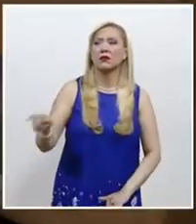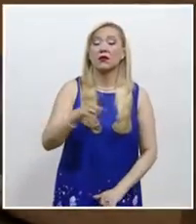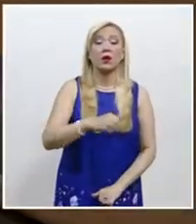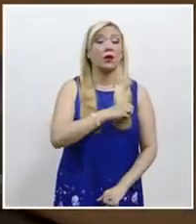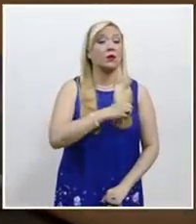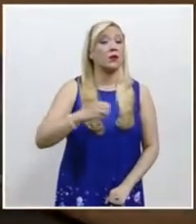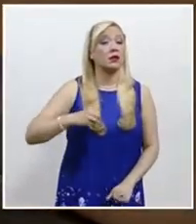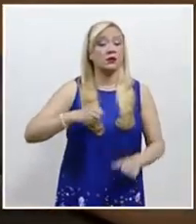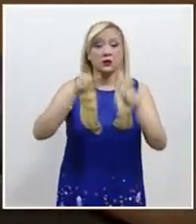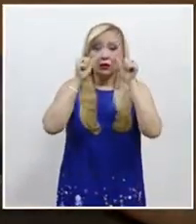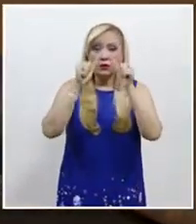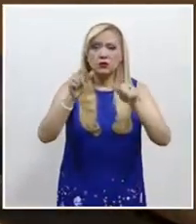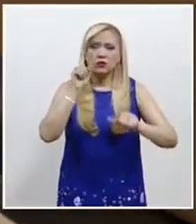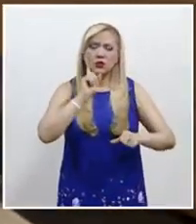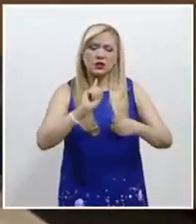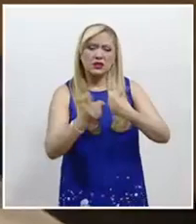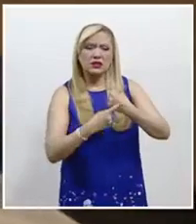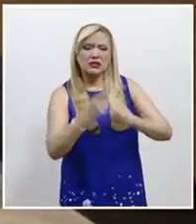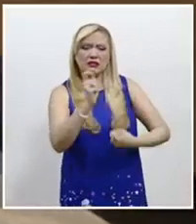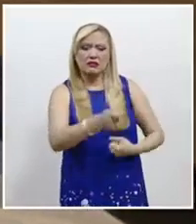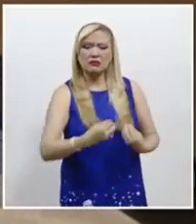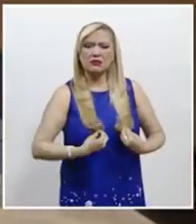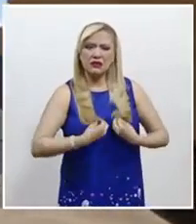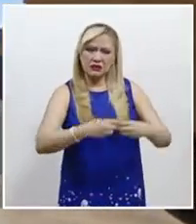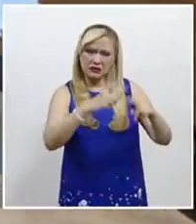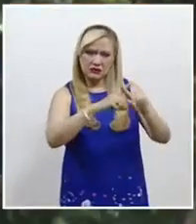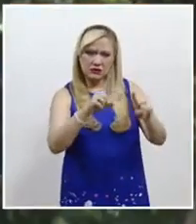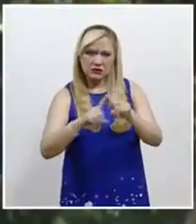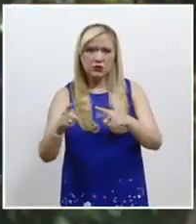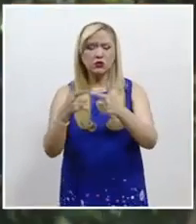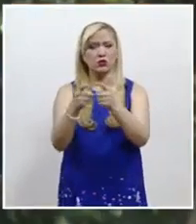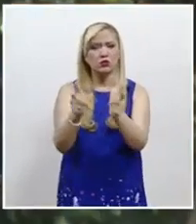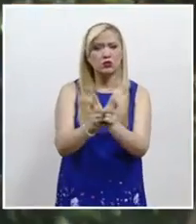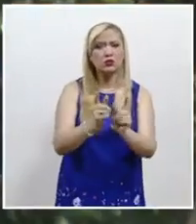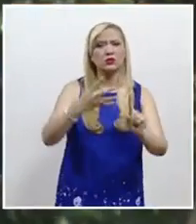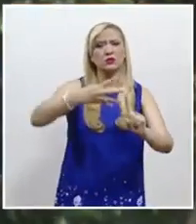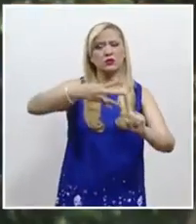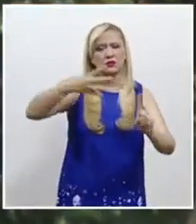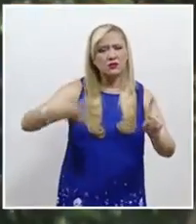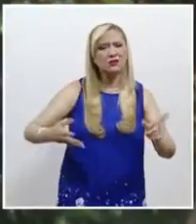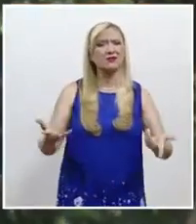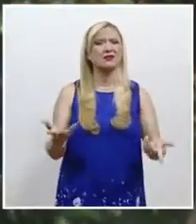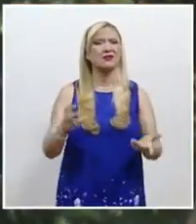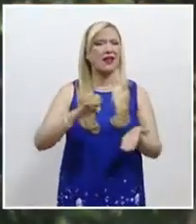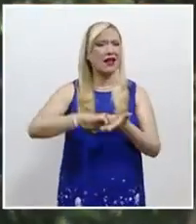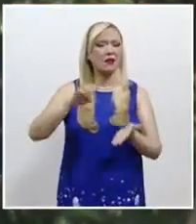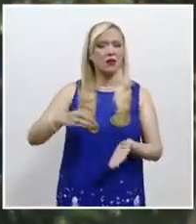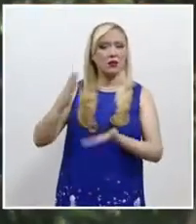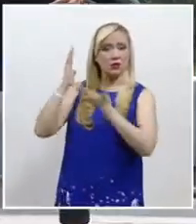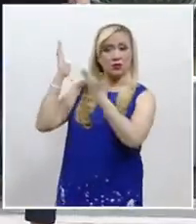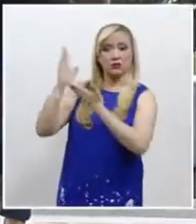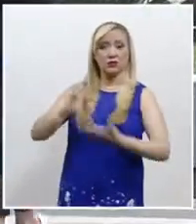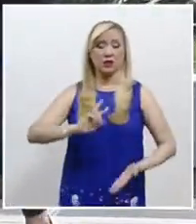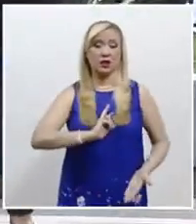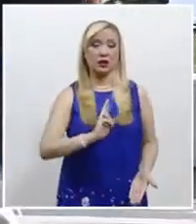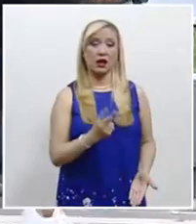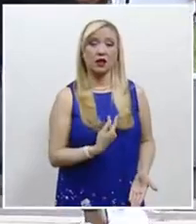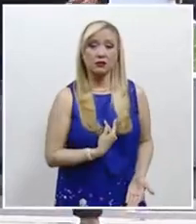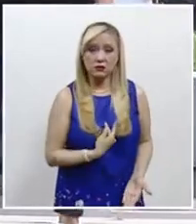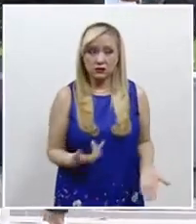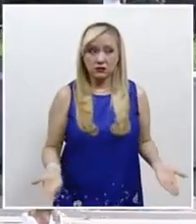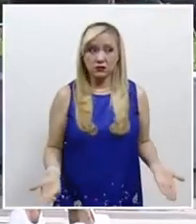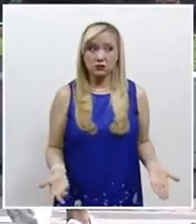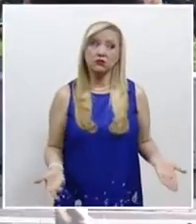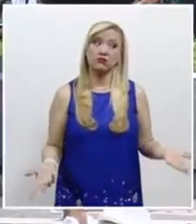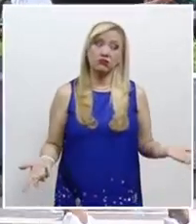con perspectiva de género y enfoque de interseccionalidad y respetar la identidad de género de las personas trans